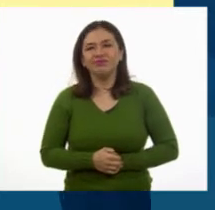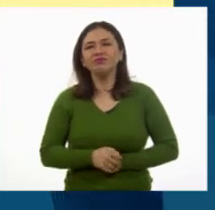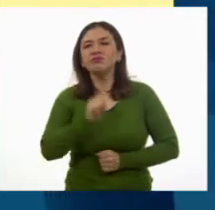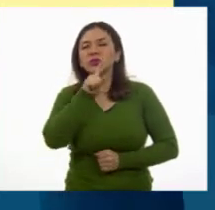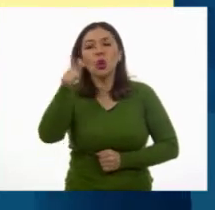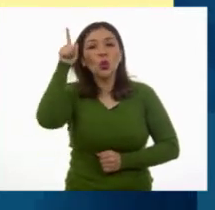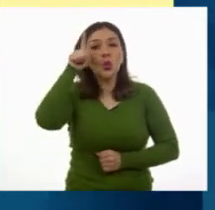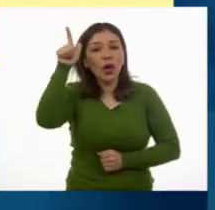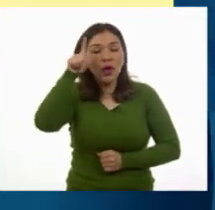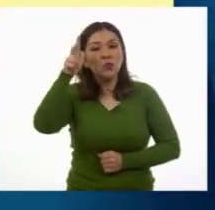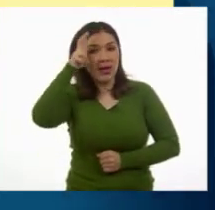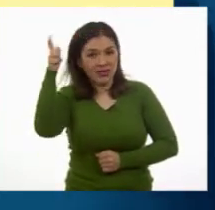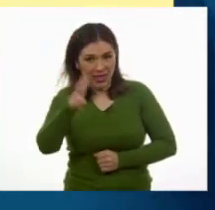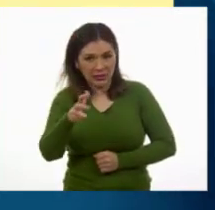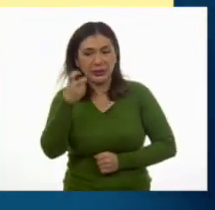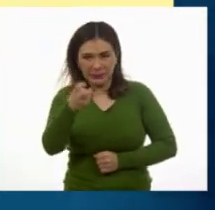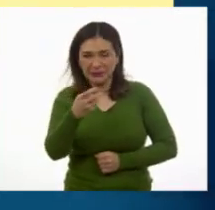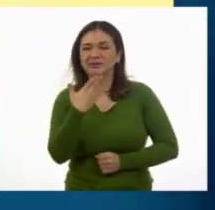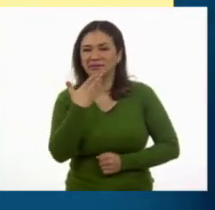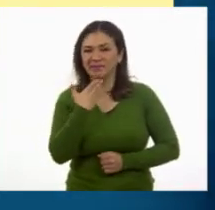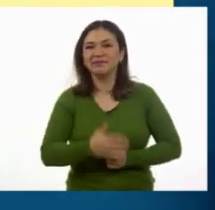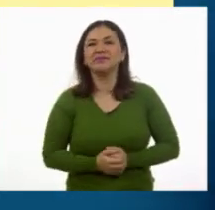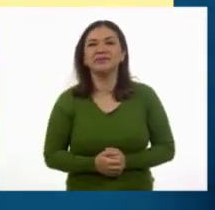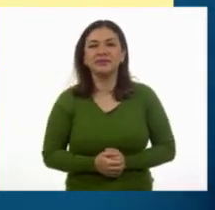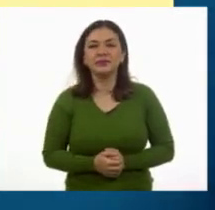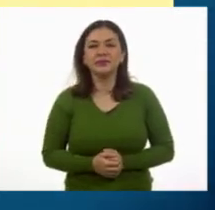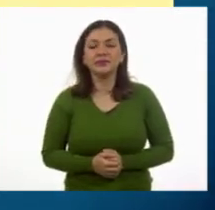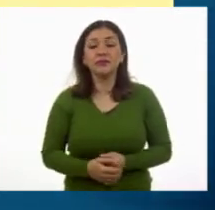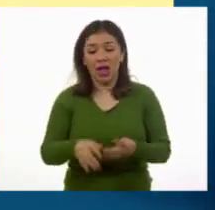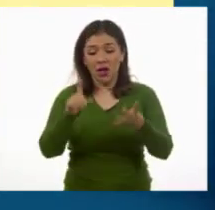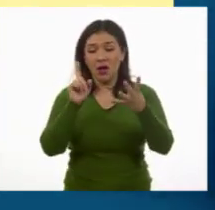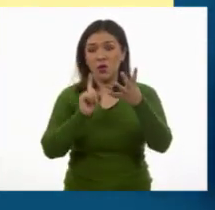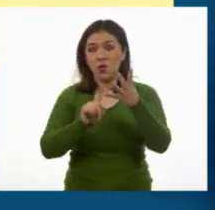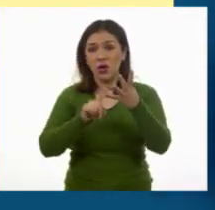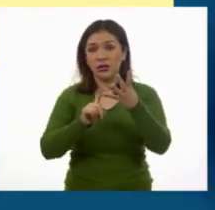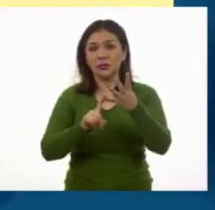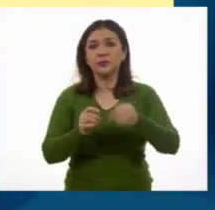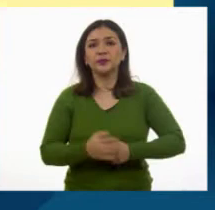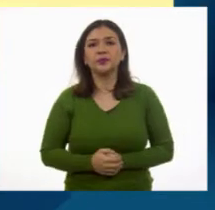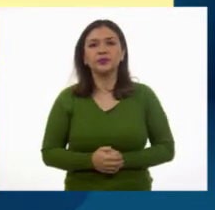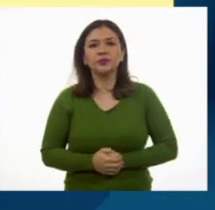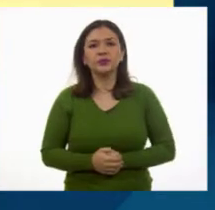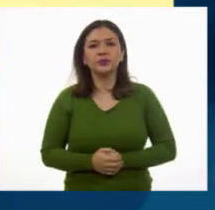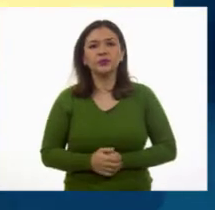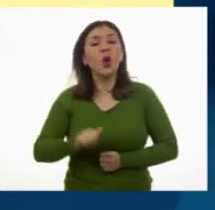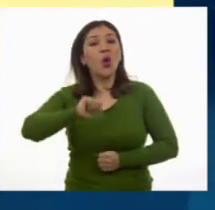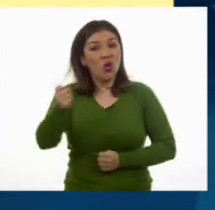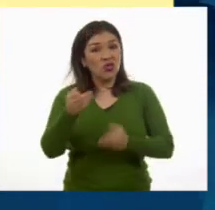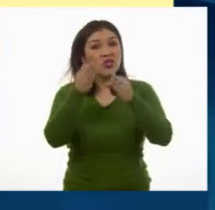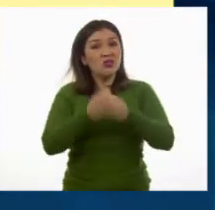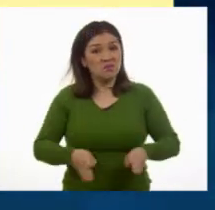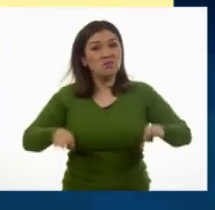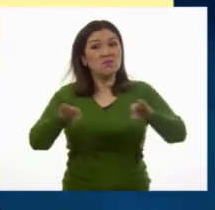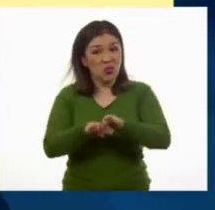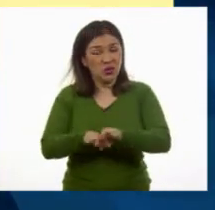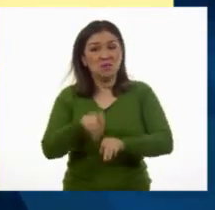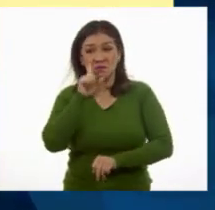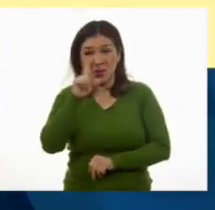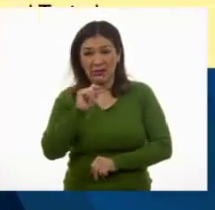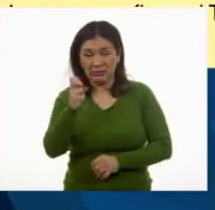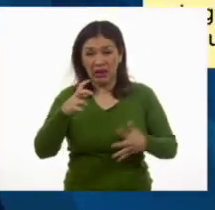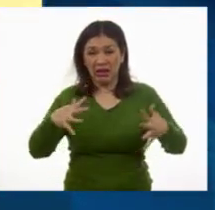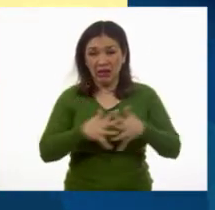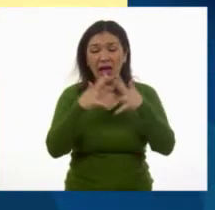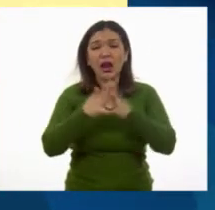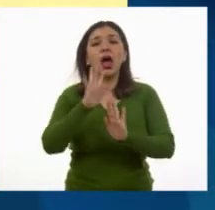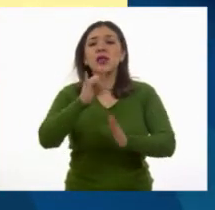Guadalupe Hidalgo. Así es, muy bien, Juan Carlos. Además, una consecuencia importantísima de esta guerra es que